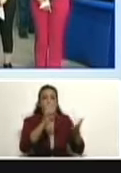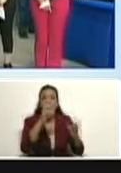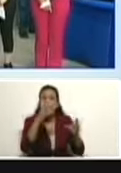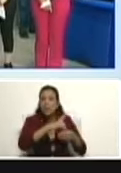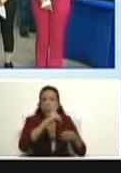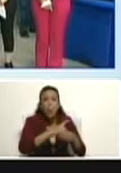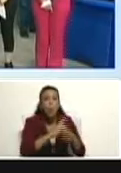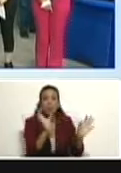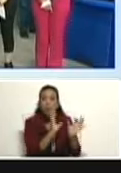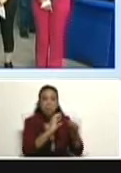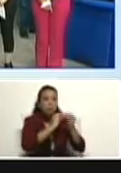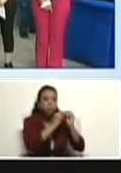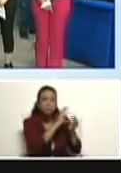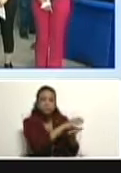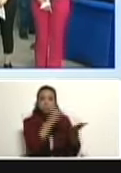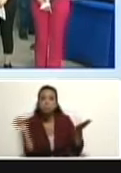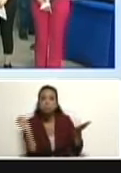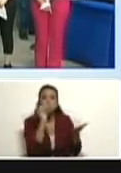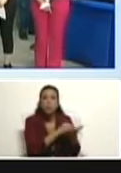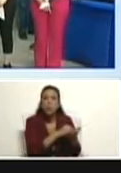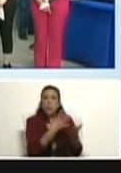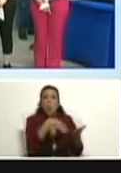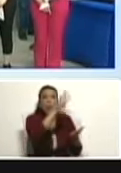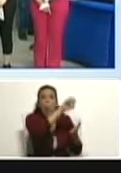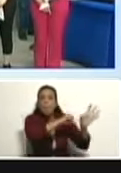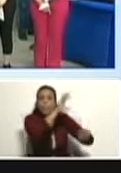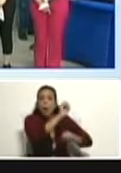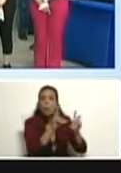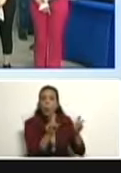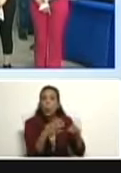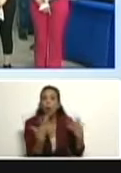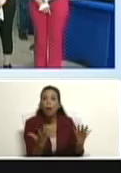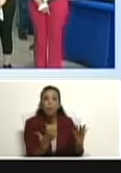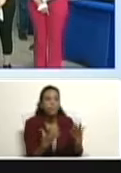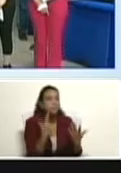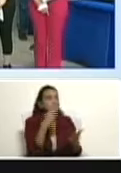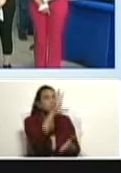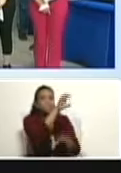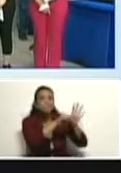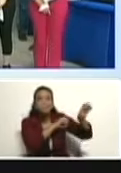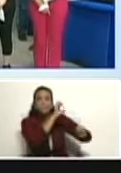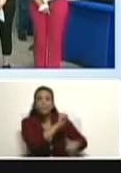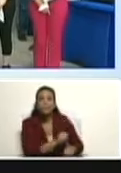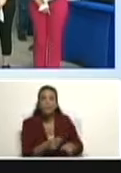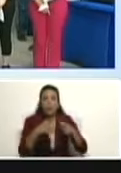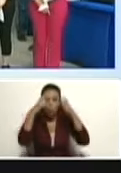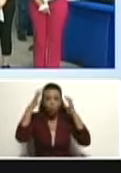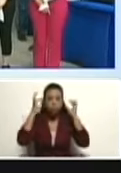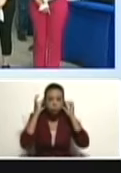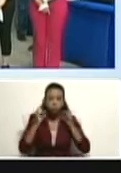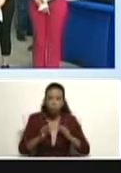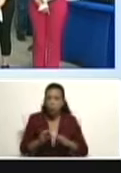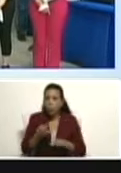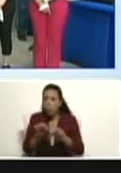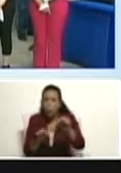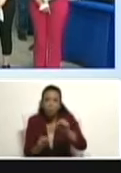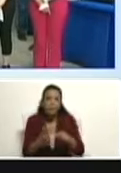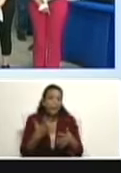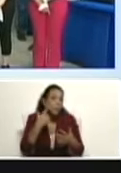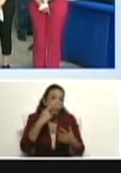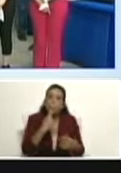No había repuesto. ¿Y de dónde sacamos los repuestos? De un tomógrafo. De ingeniería X, no voy a decir